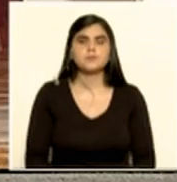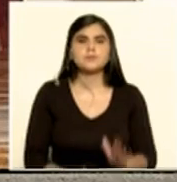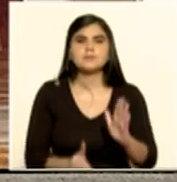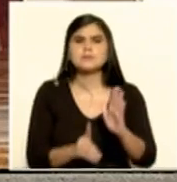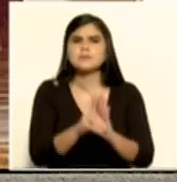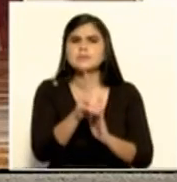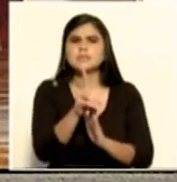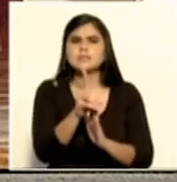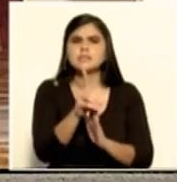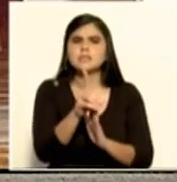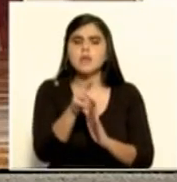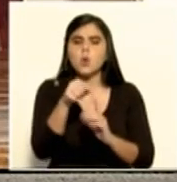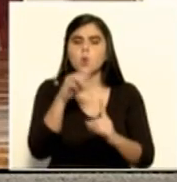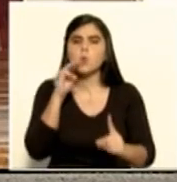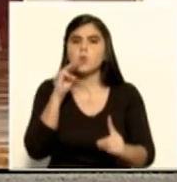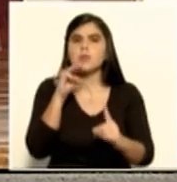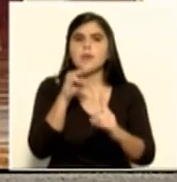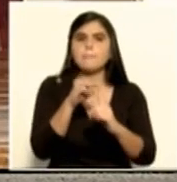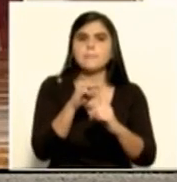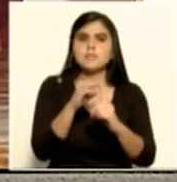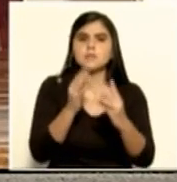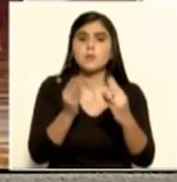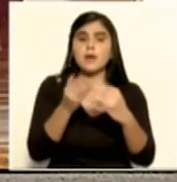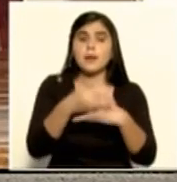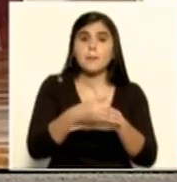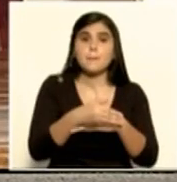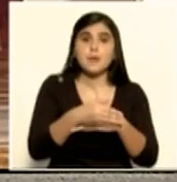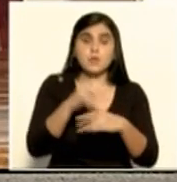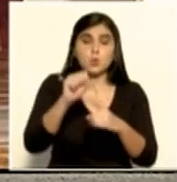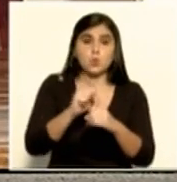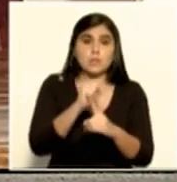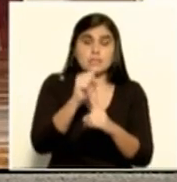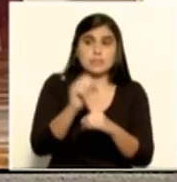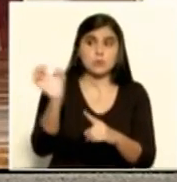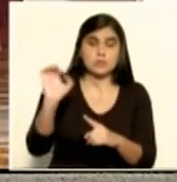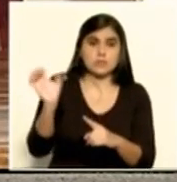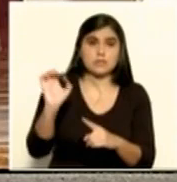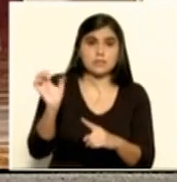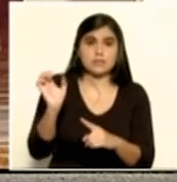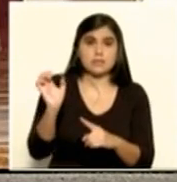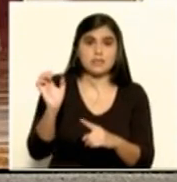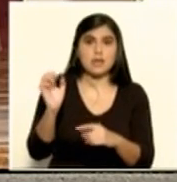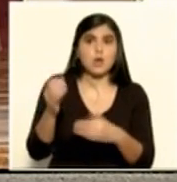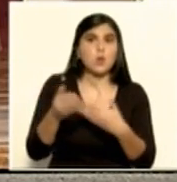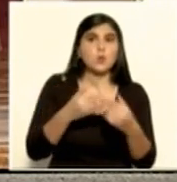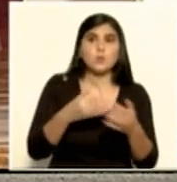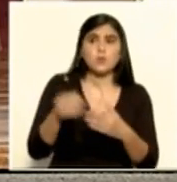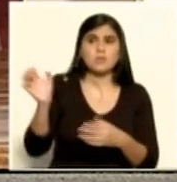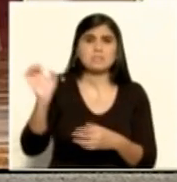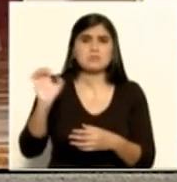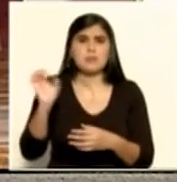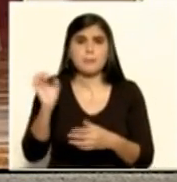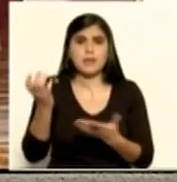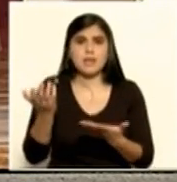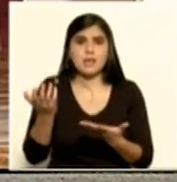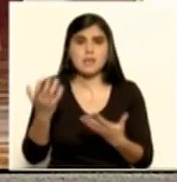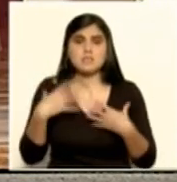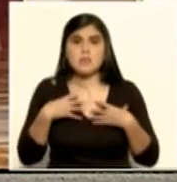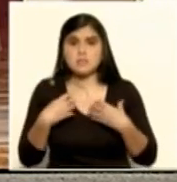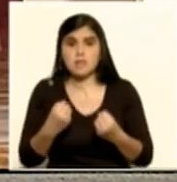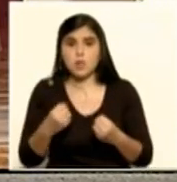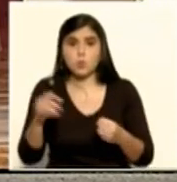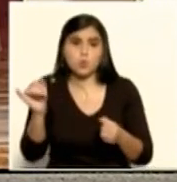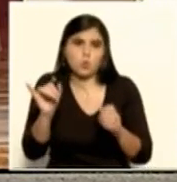Desarrollar una misión en medio de una situación de emergencia, independientemente de si es una emergencia sanitaria como la que